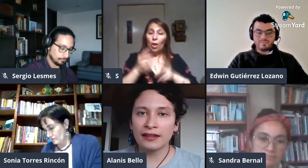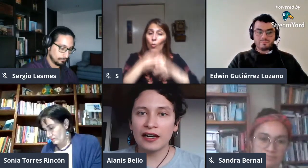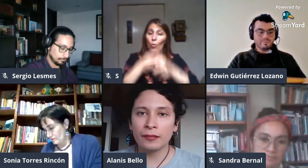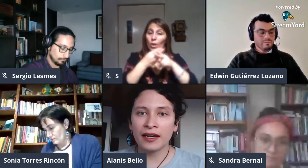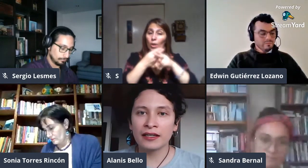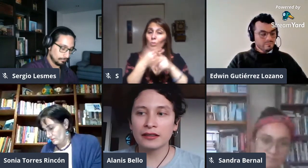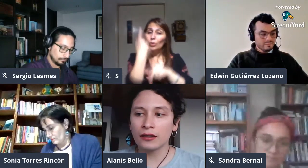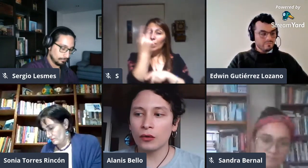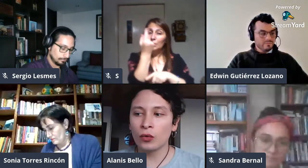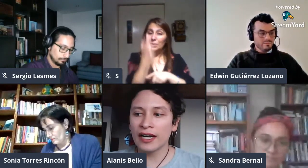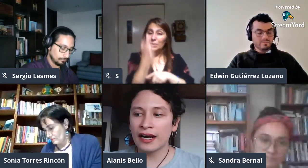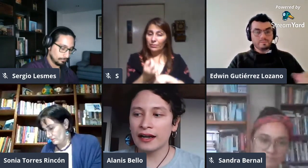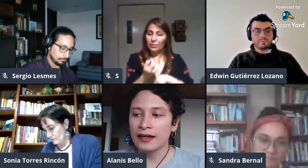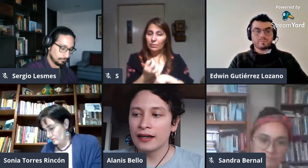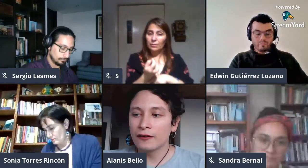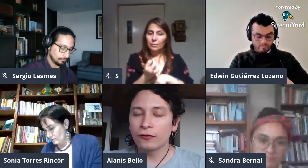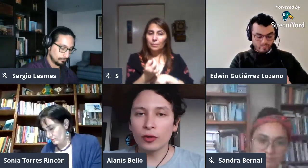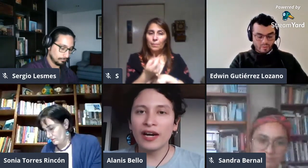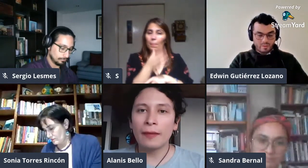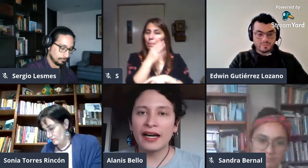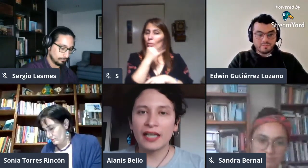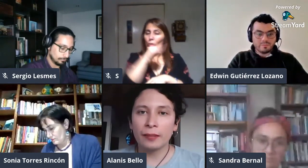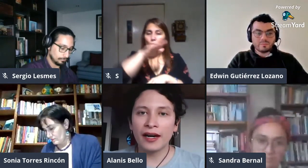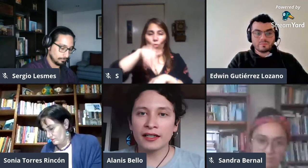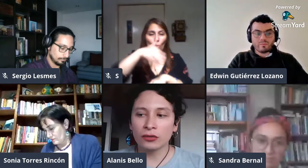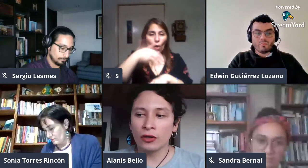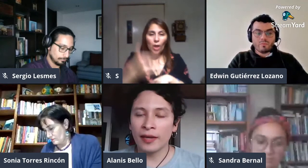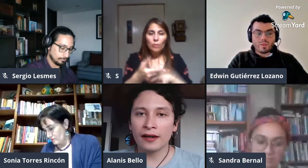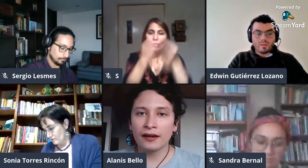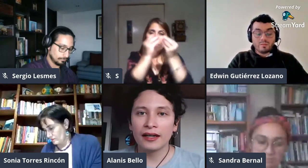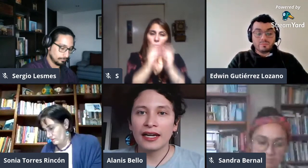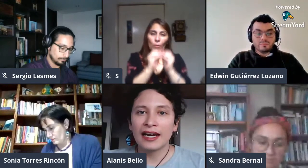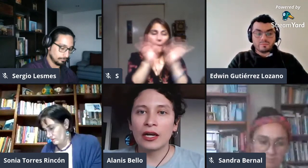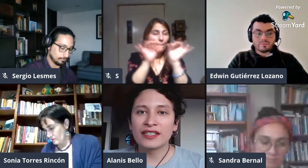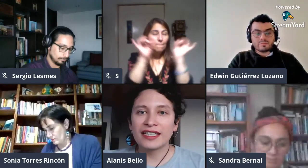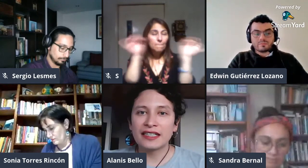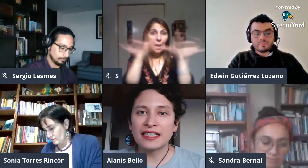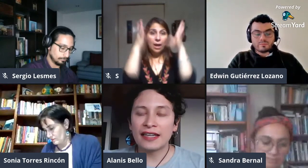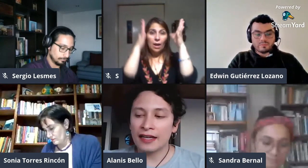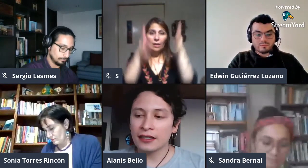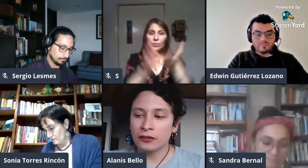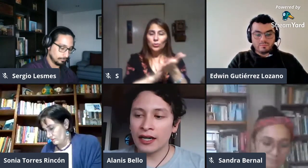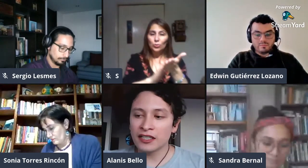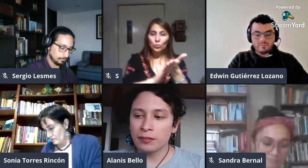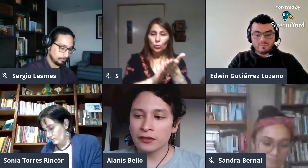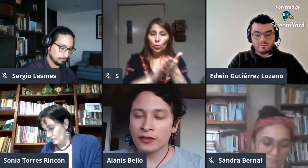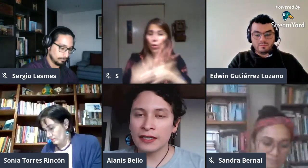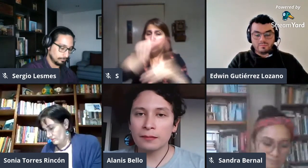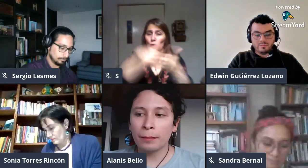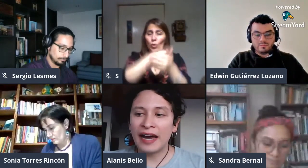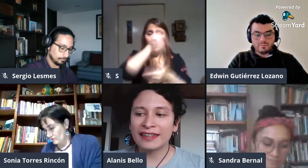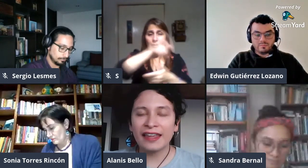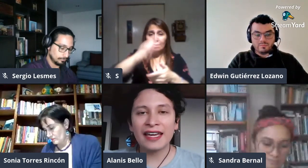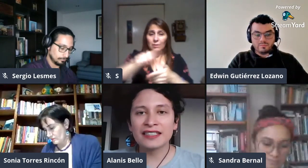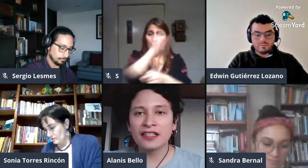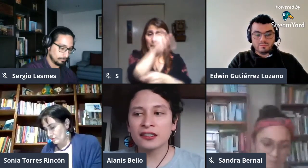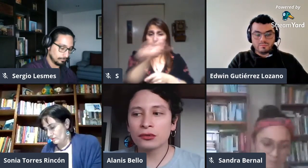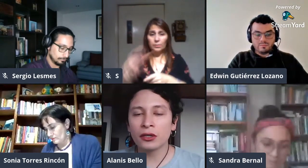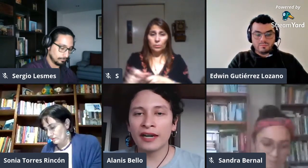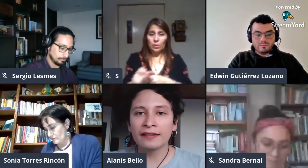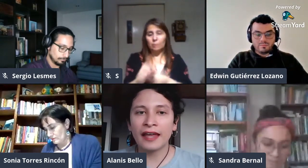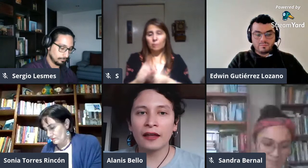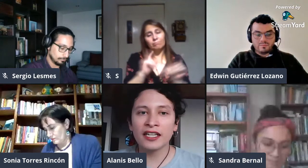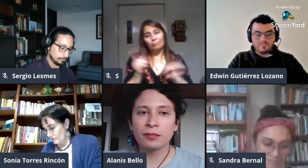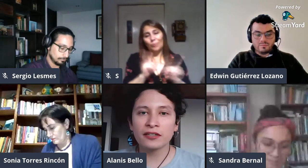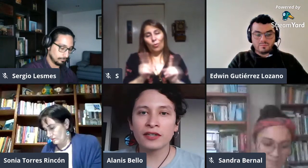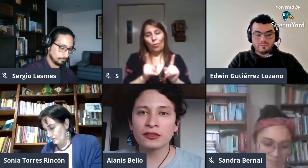existe tal vez una fórmula mágica para resolver las necesidades de todas las personas. Parte de esa